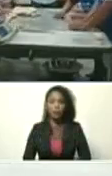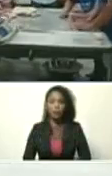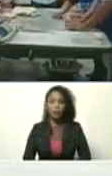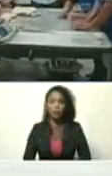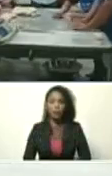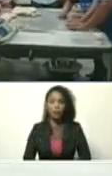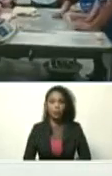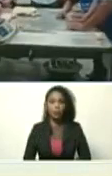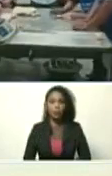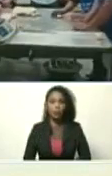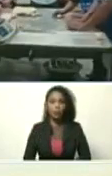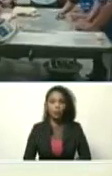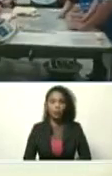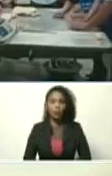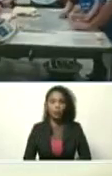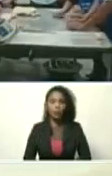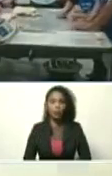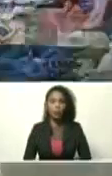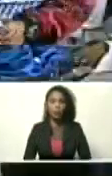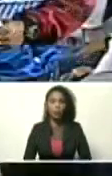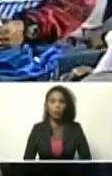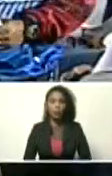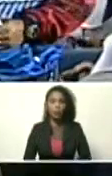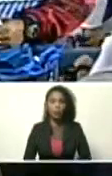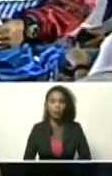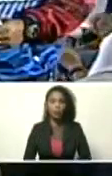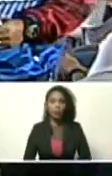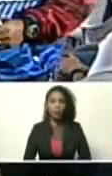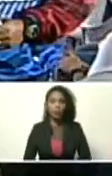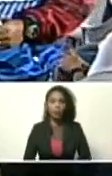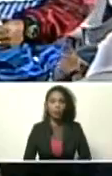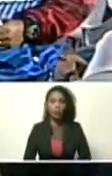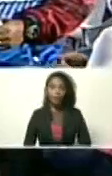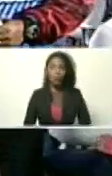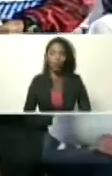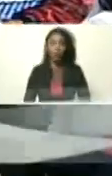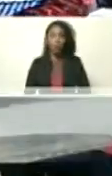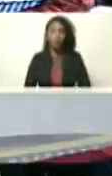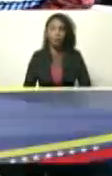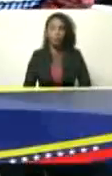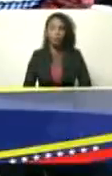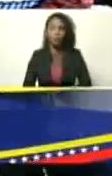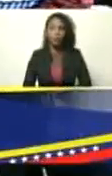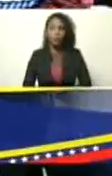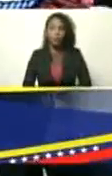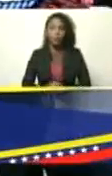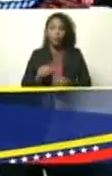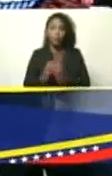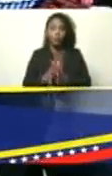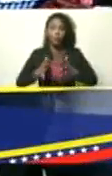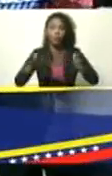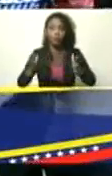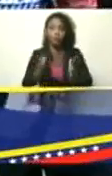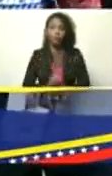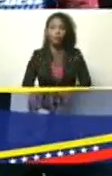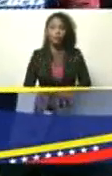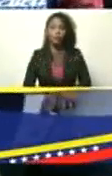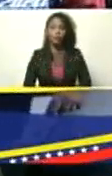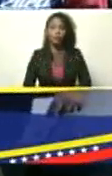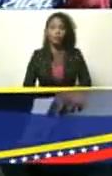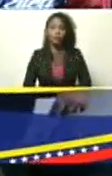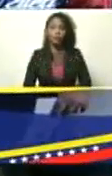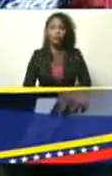Saludos, presidente. Aquí estamos. Después de pasar revista por toda Caracas, porque andamos en eso, andamos en